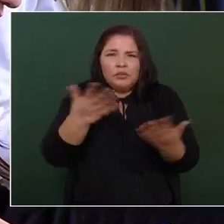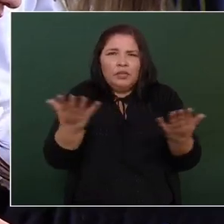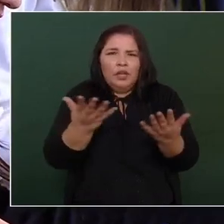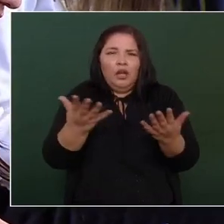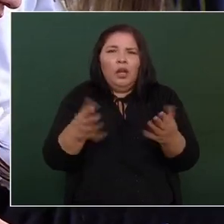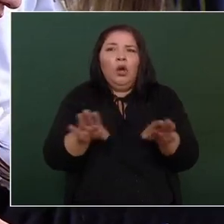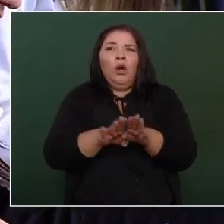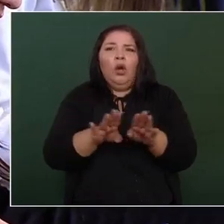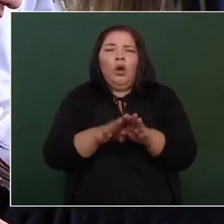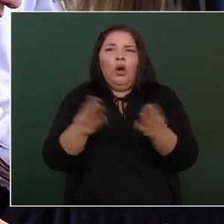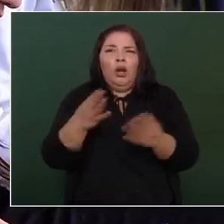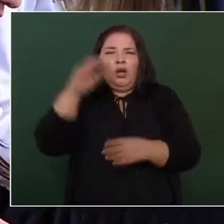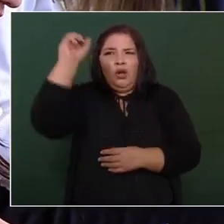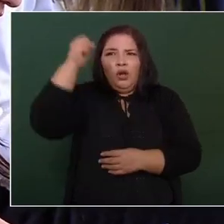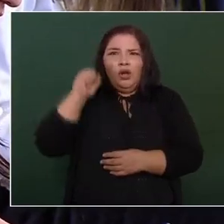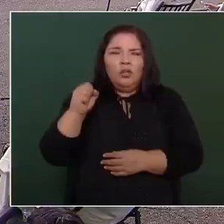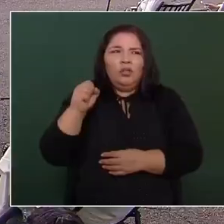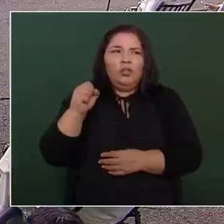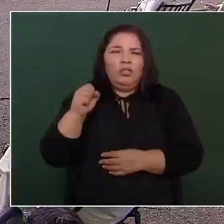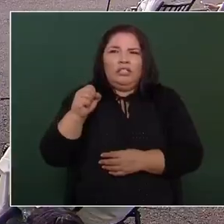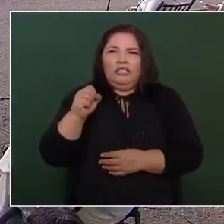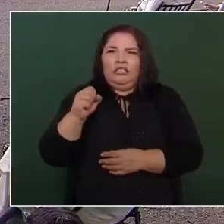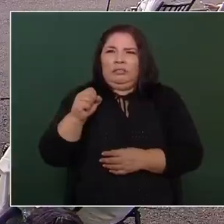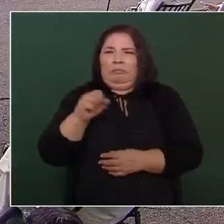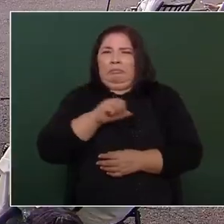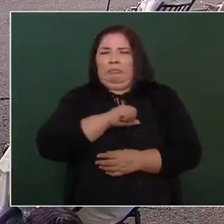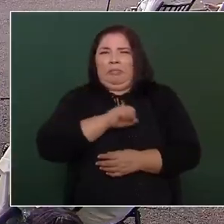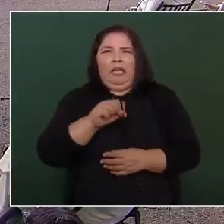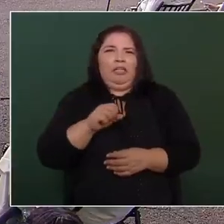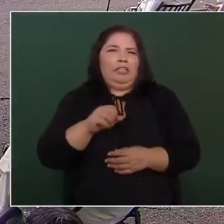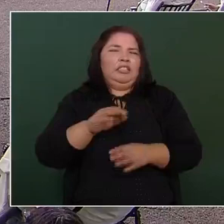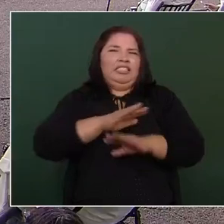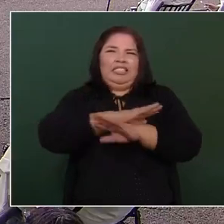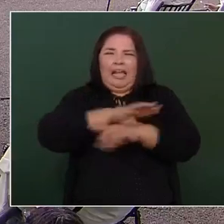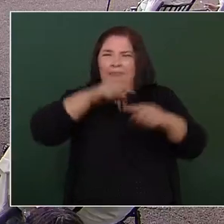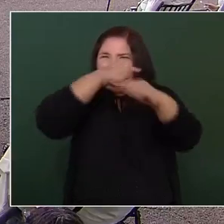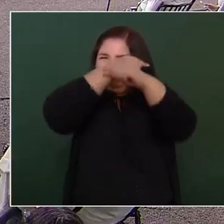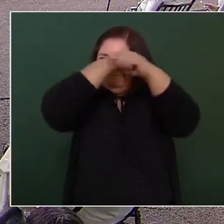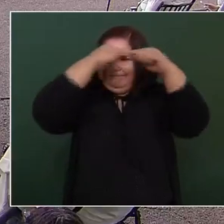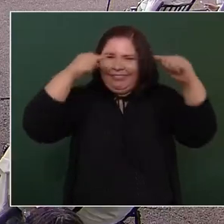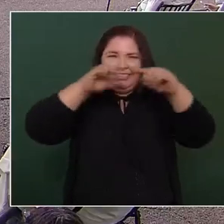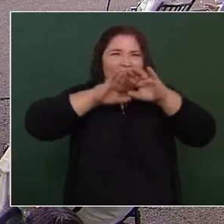sé cómo lo entienda, pero Sinaloa está hirviendo y ya estuvo bueno de tanta,